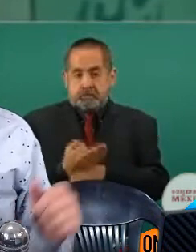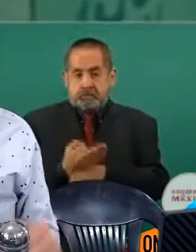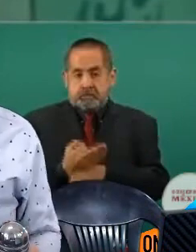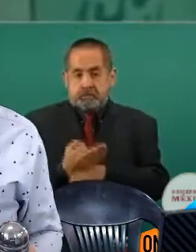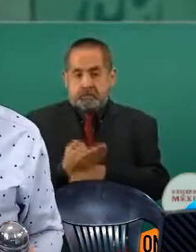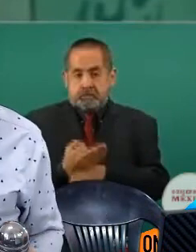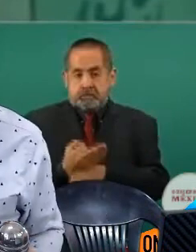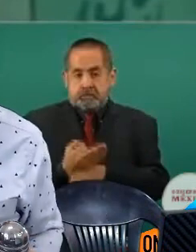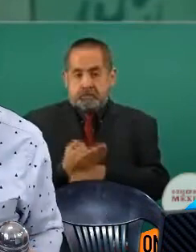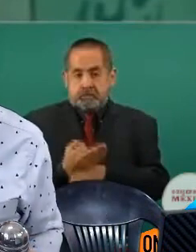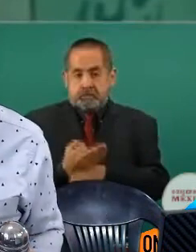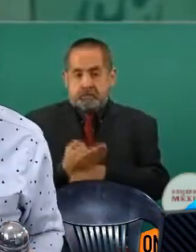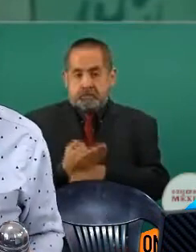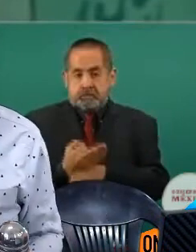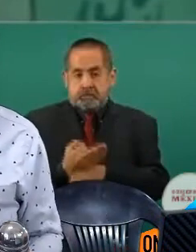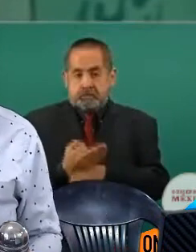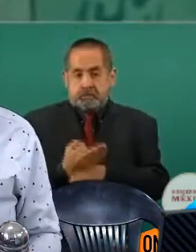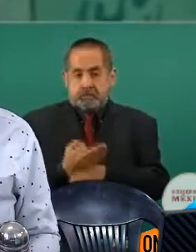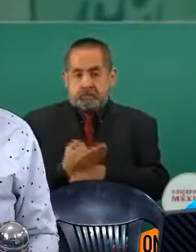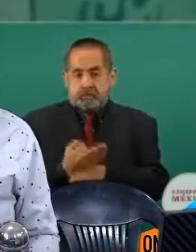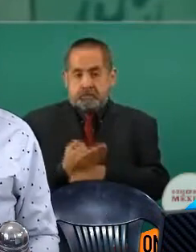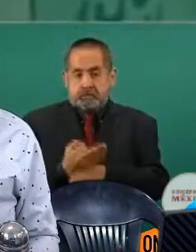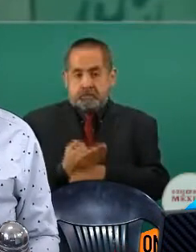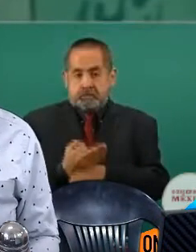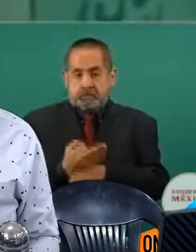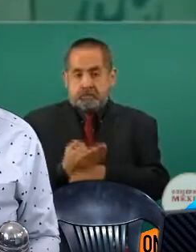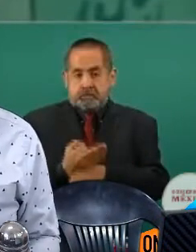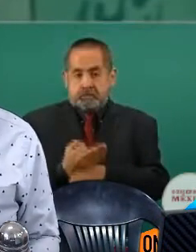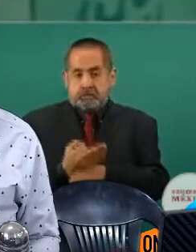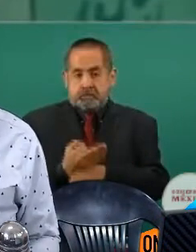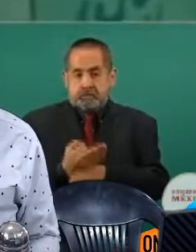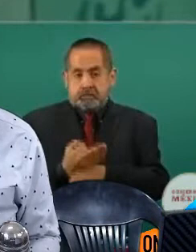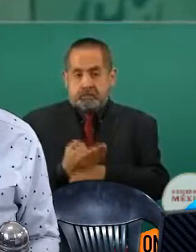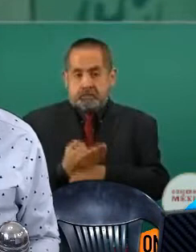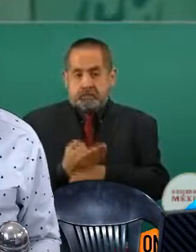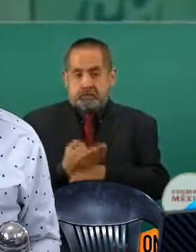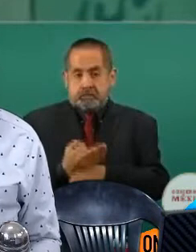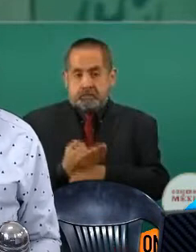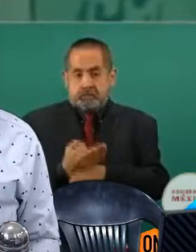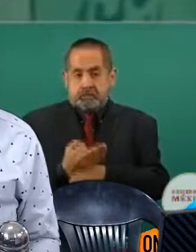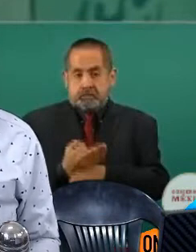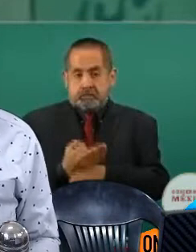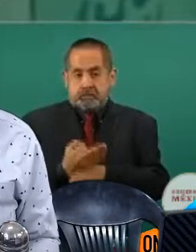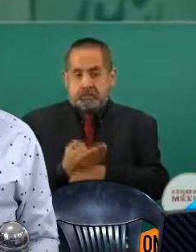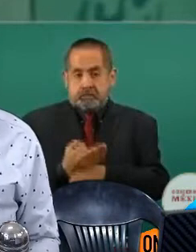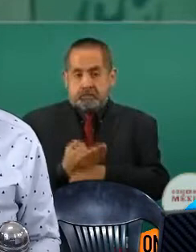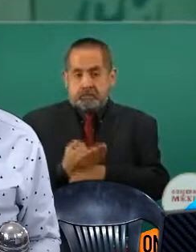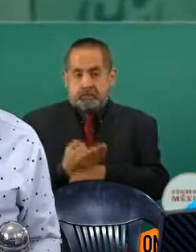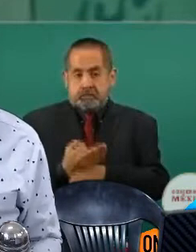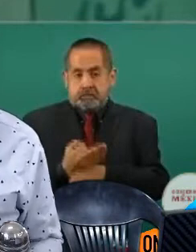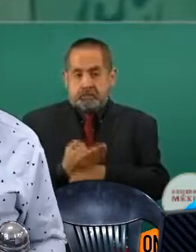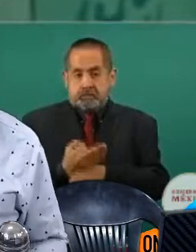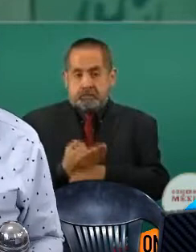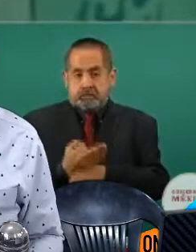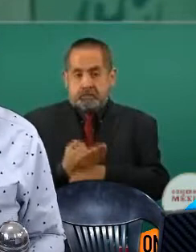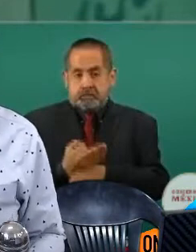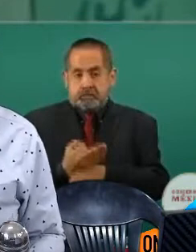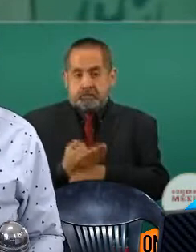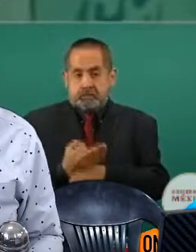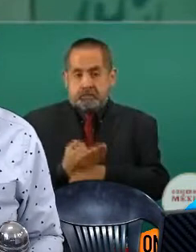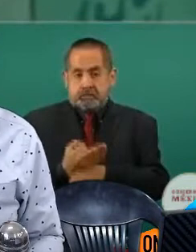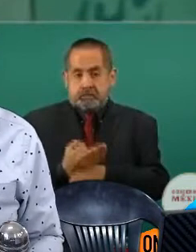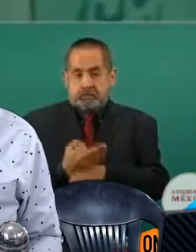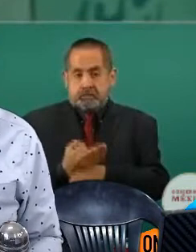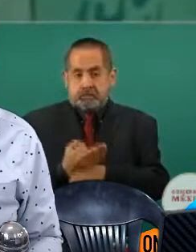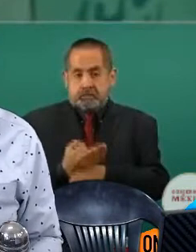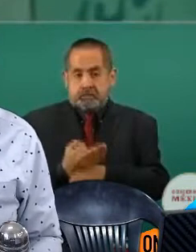aquí llego. Hay mucho todavía que comentar, muchísimo. Pero esto podemos hacerlo